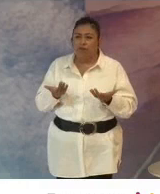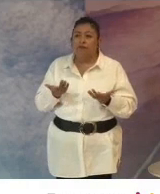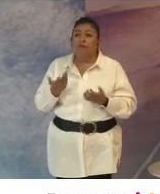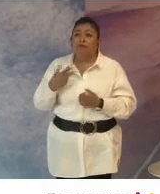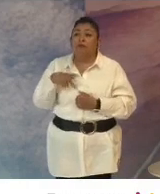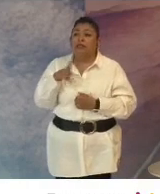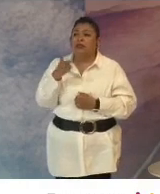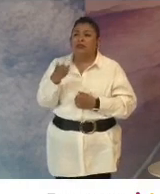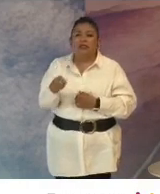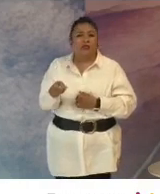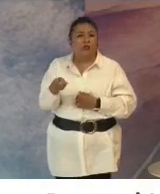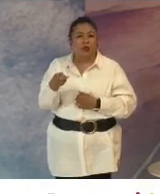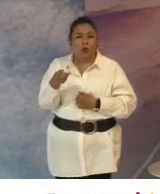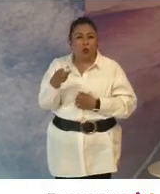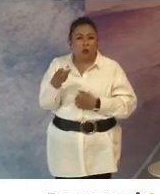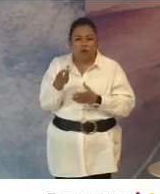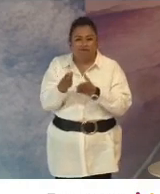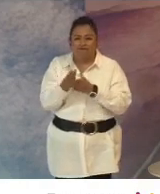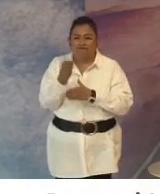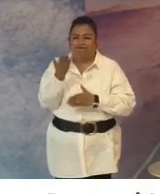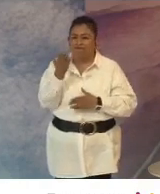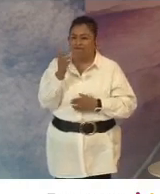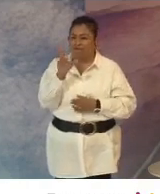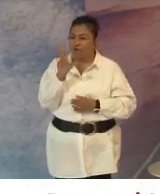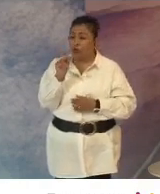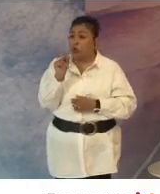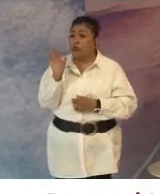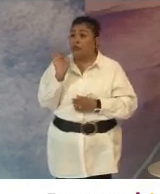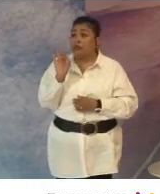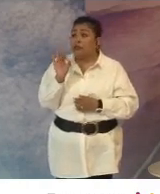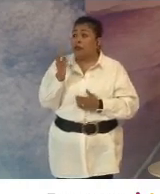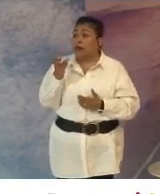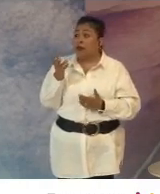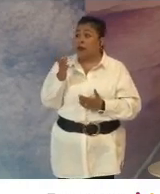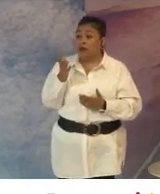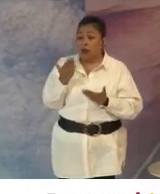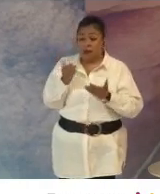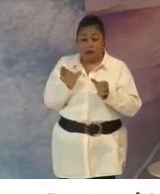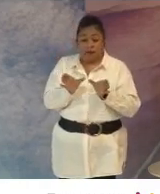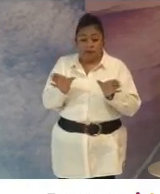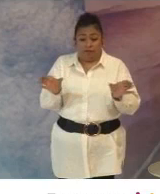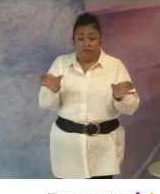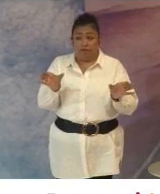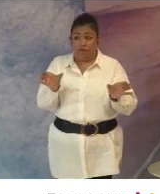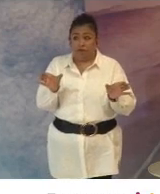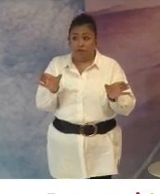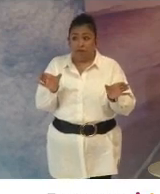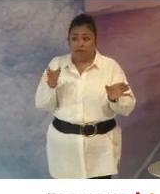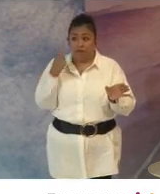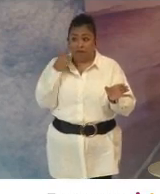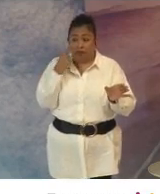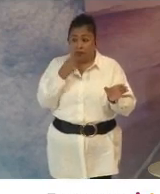Pero esto no está actualizado porque de otro modo no tendríamos esta brecha de percepción.